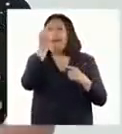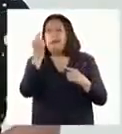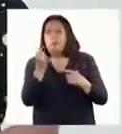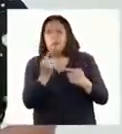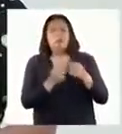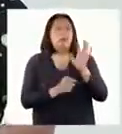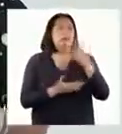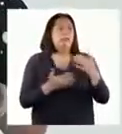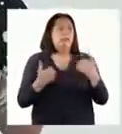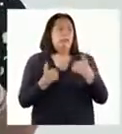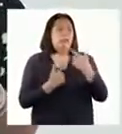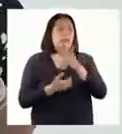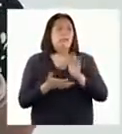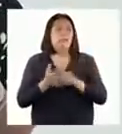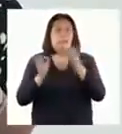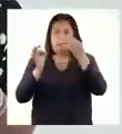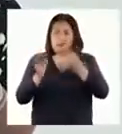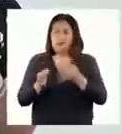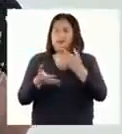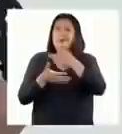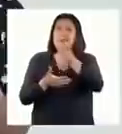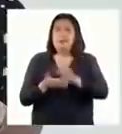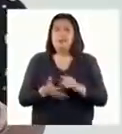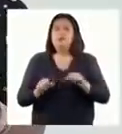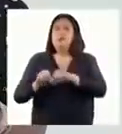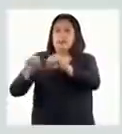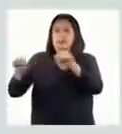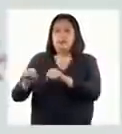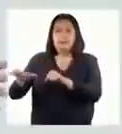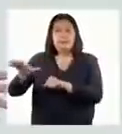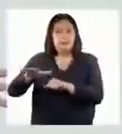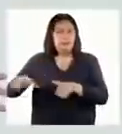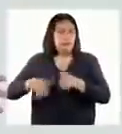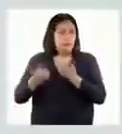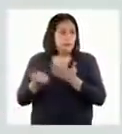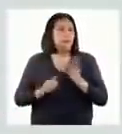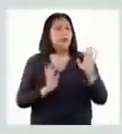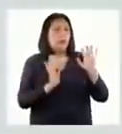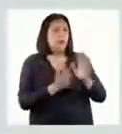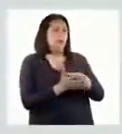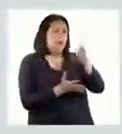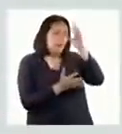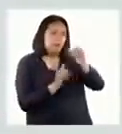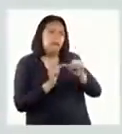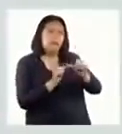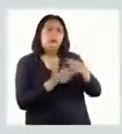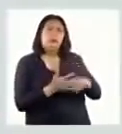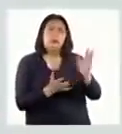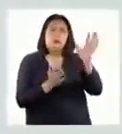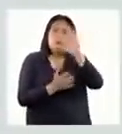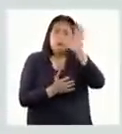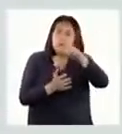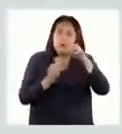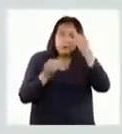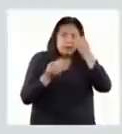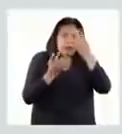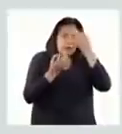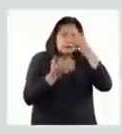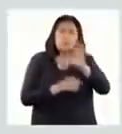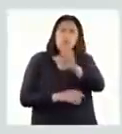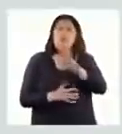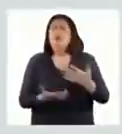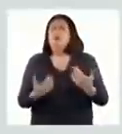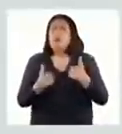este caso, cada animal para el correcto funcionamiento del ecosistema. Para seguir aprendiendo, te invito a que busques información sobre tu